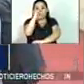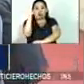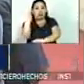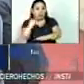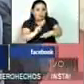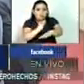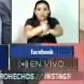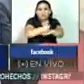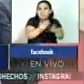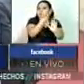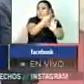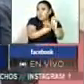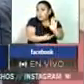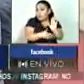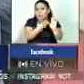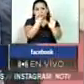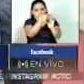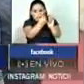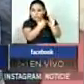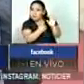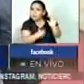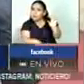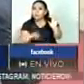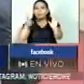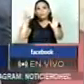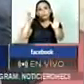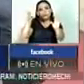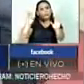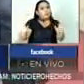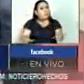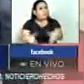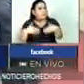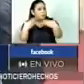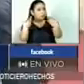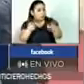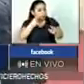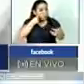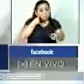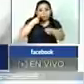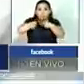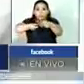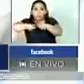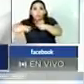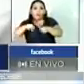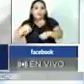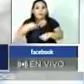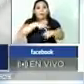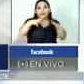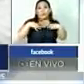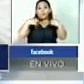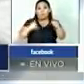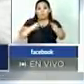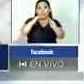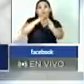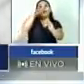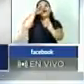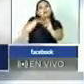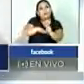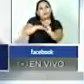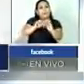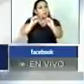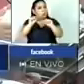establece básicamente muchas disposiciones relacionadas a la vigilancia de la salud, la cuarentena y la